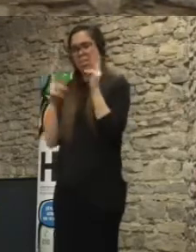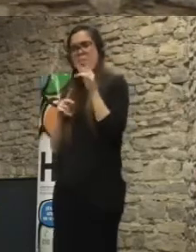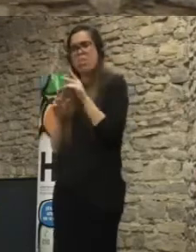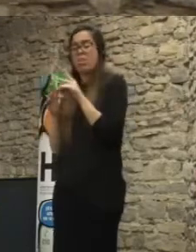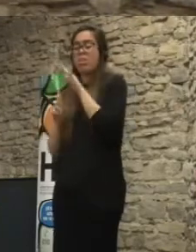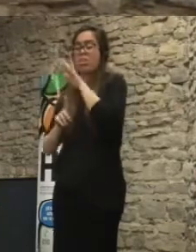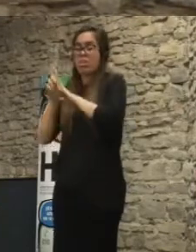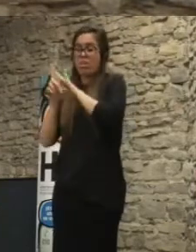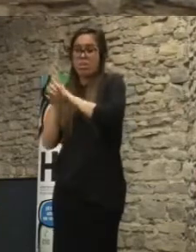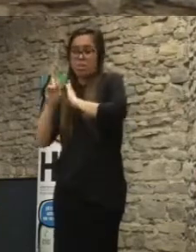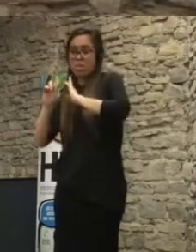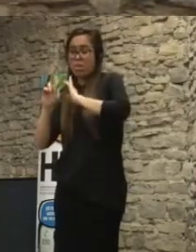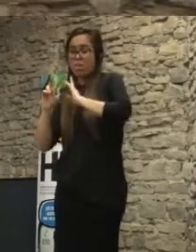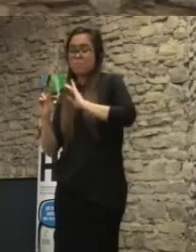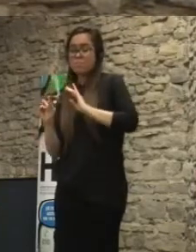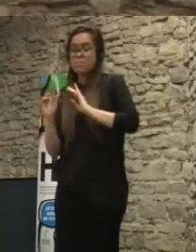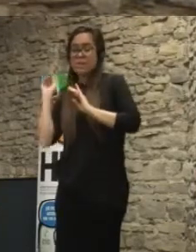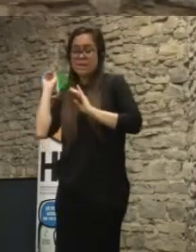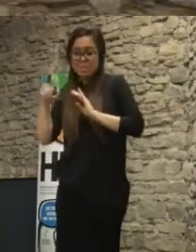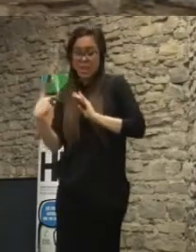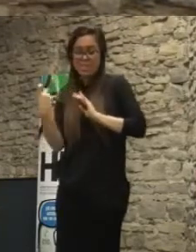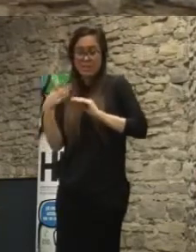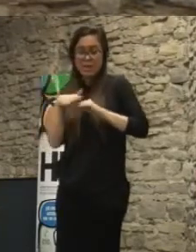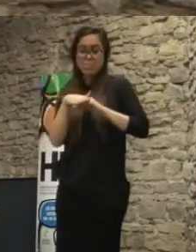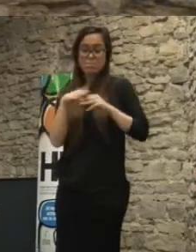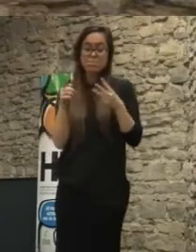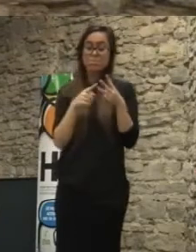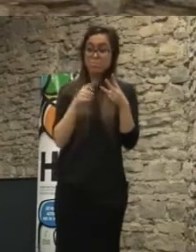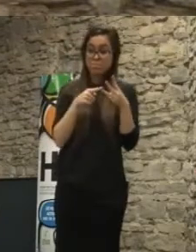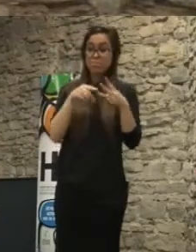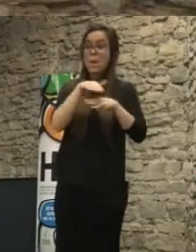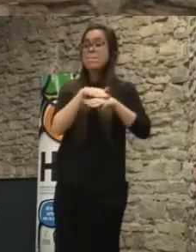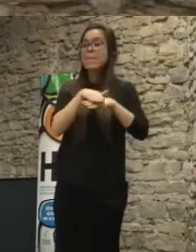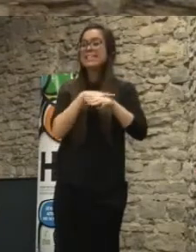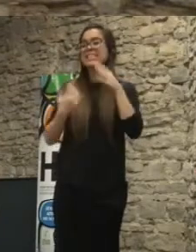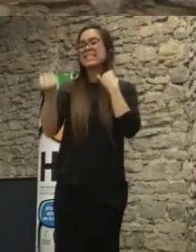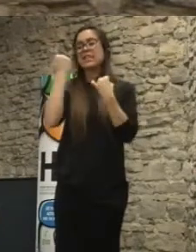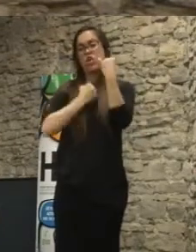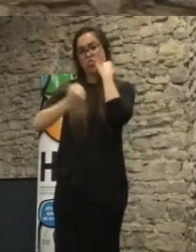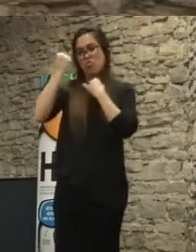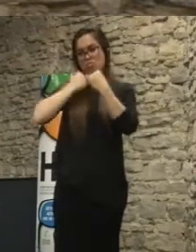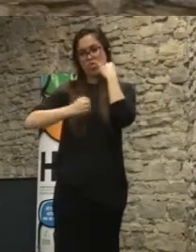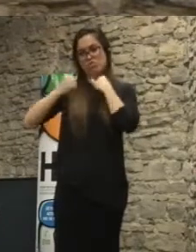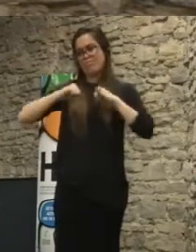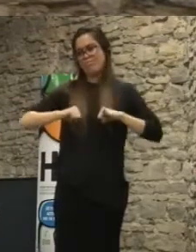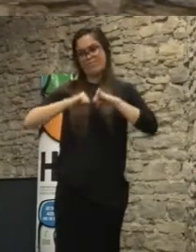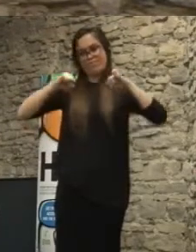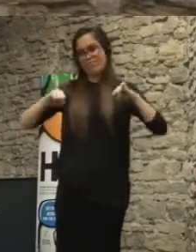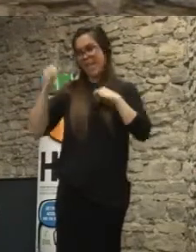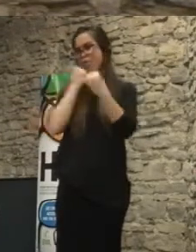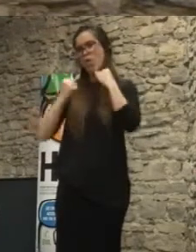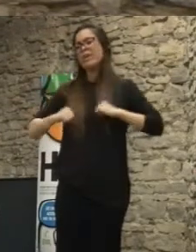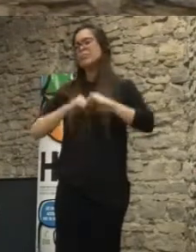también en un fortalecimiento económico. Y cuando hablo de